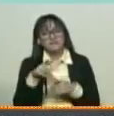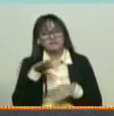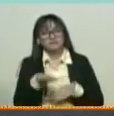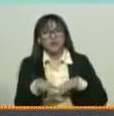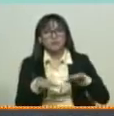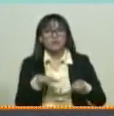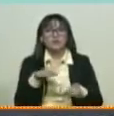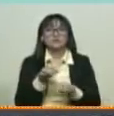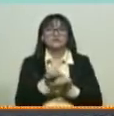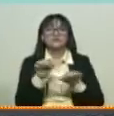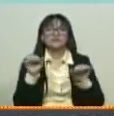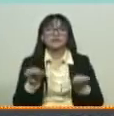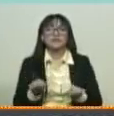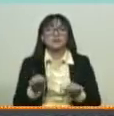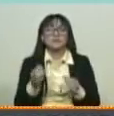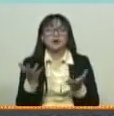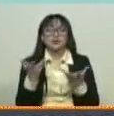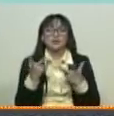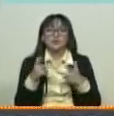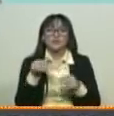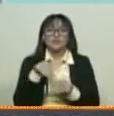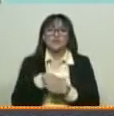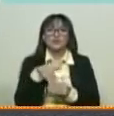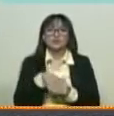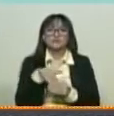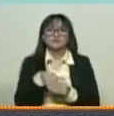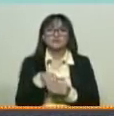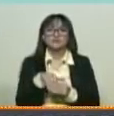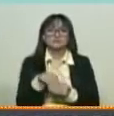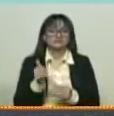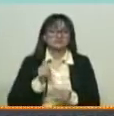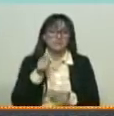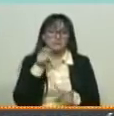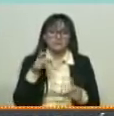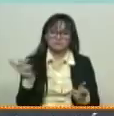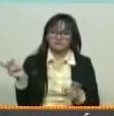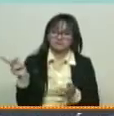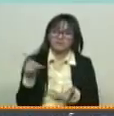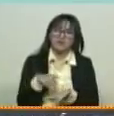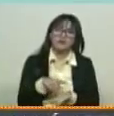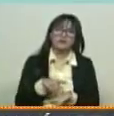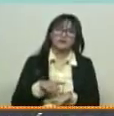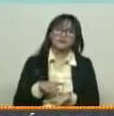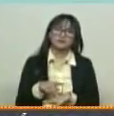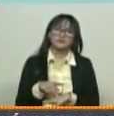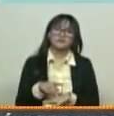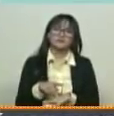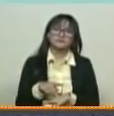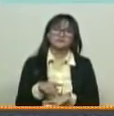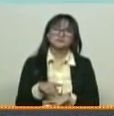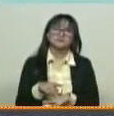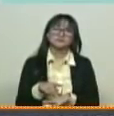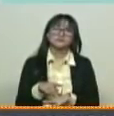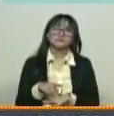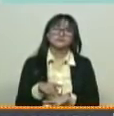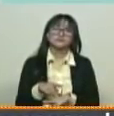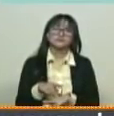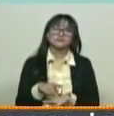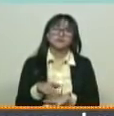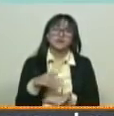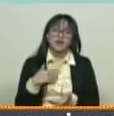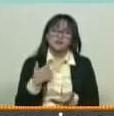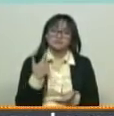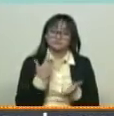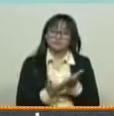el sistema automatizado de votación. Que venga quien quiera, que venga quien quien de buena fe quiere